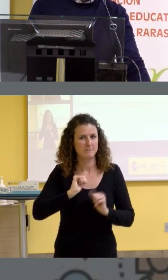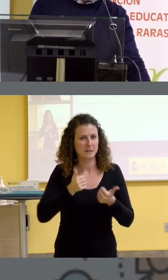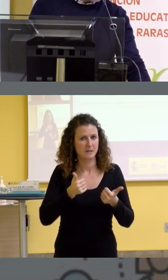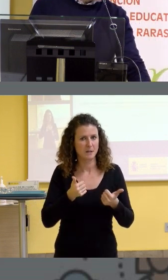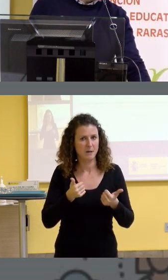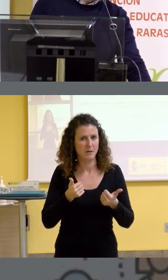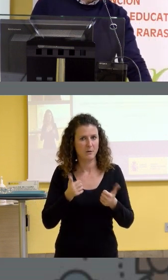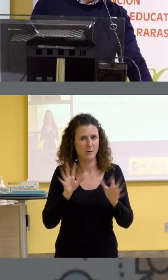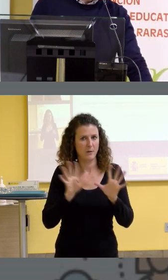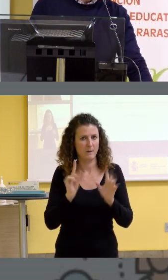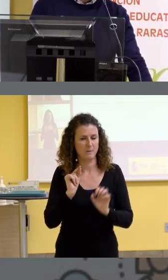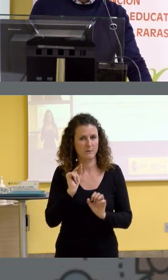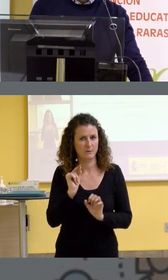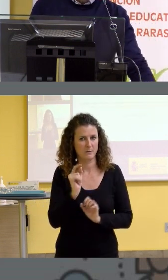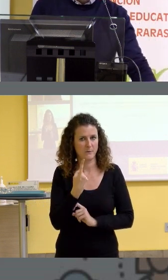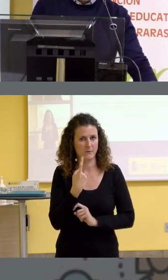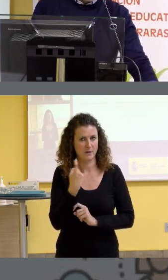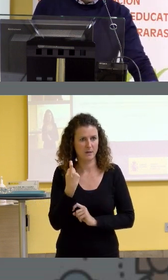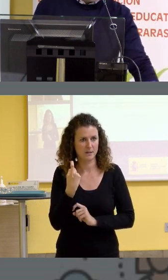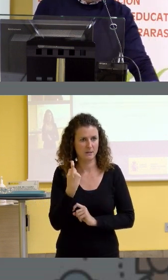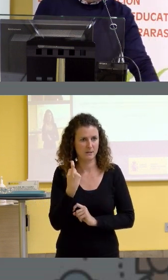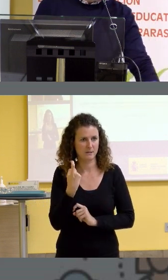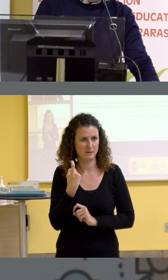Me quedan solo 10 minutos, ¿no?